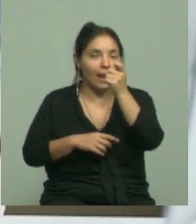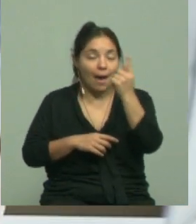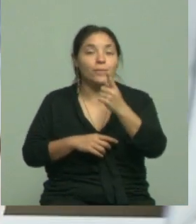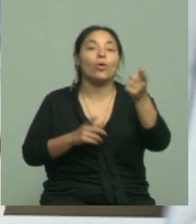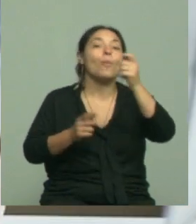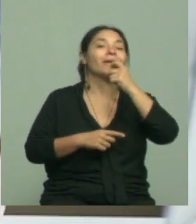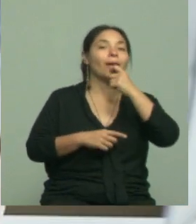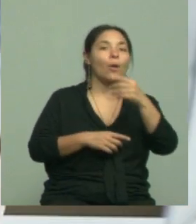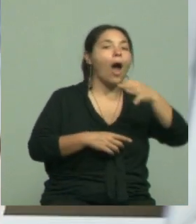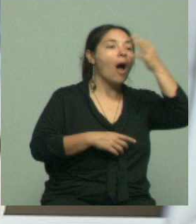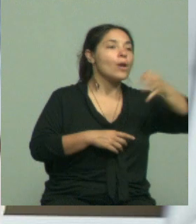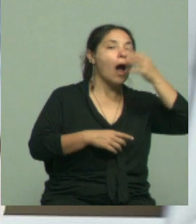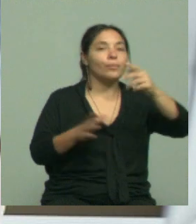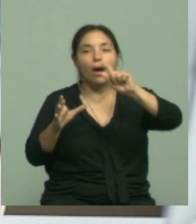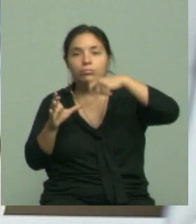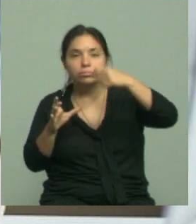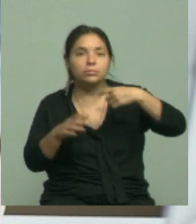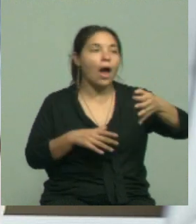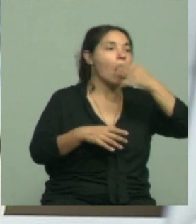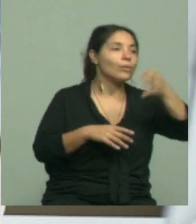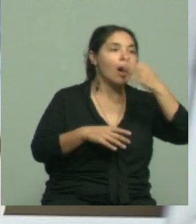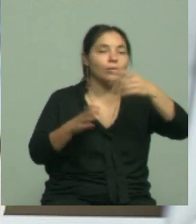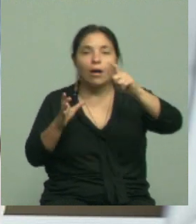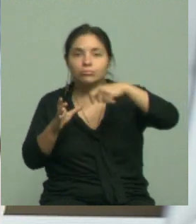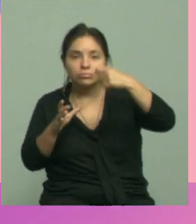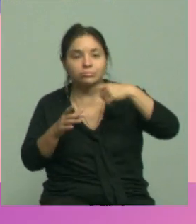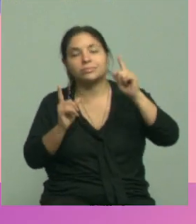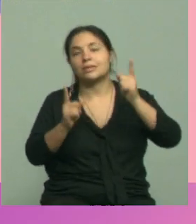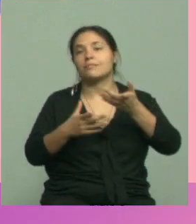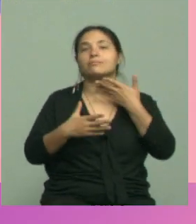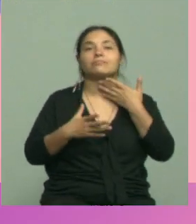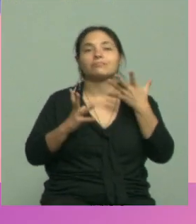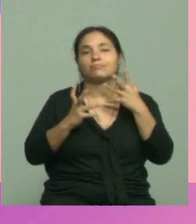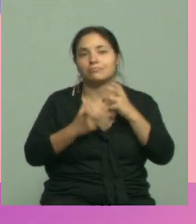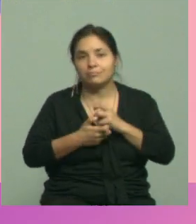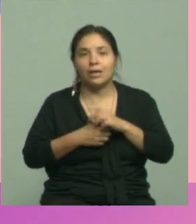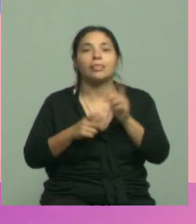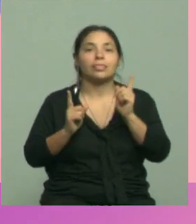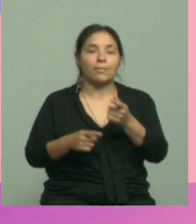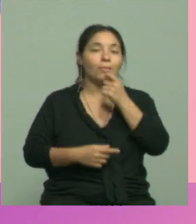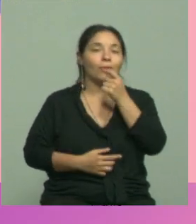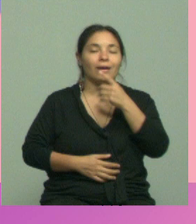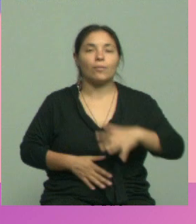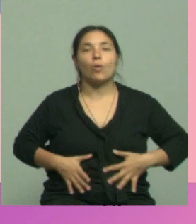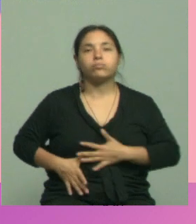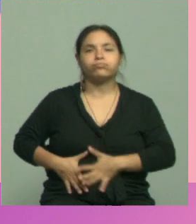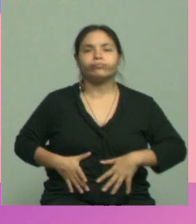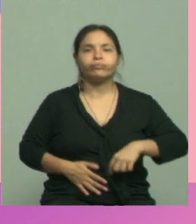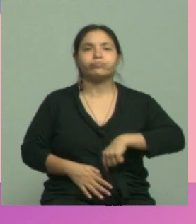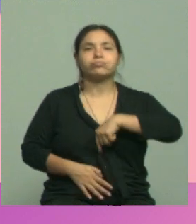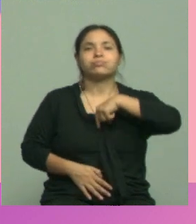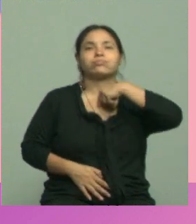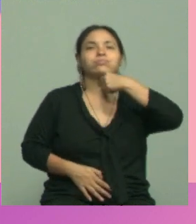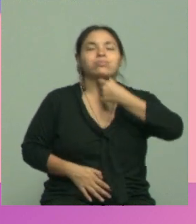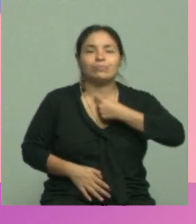todos, pero en muchos casos nos puede llegar a generar reflujo gastroesofágico. Claro. Y ese también es un gran factor de afectación